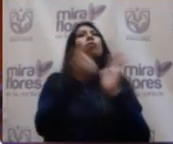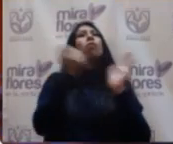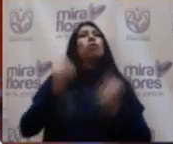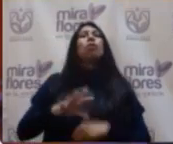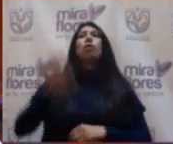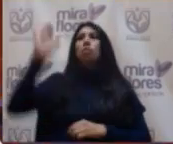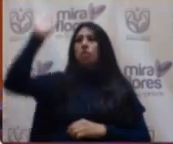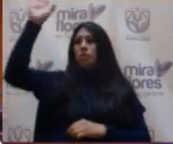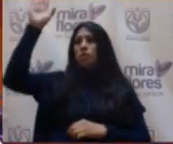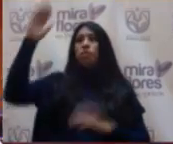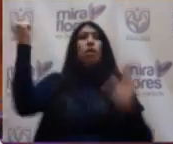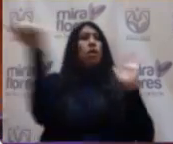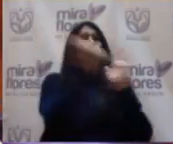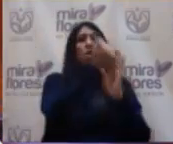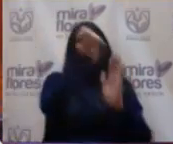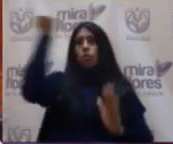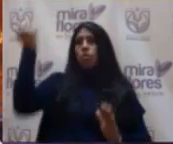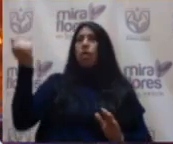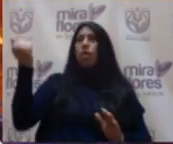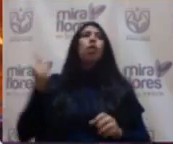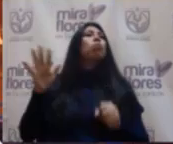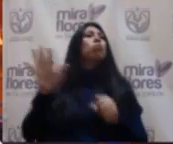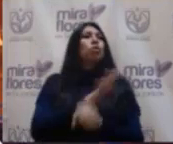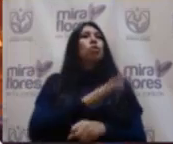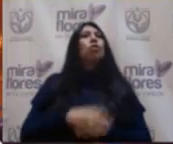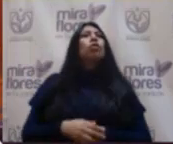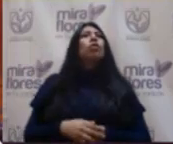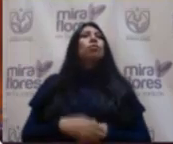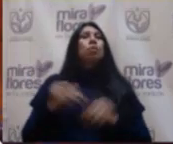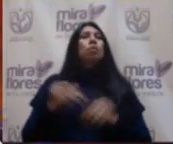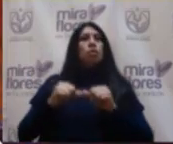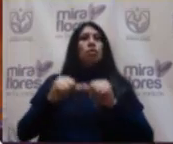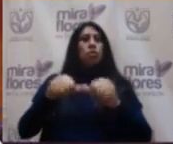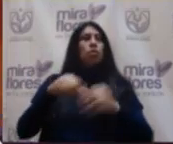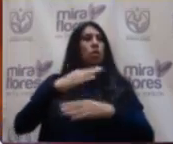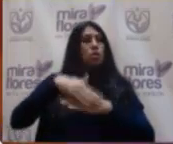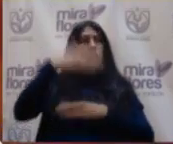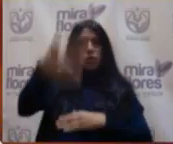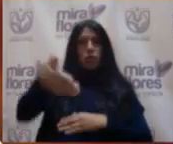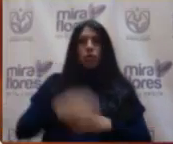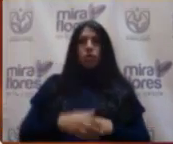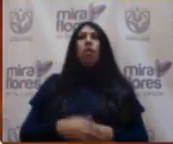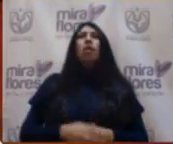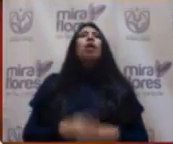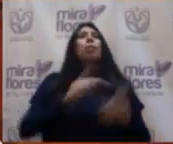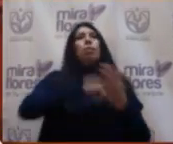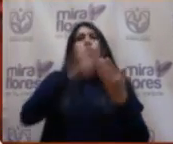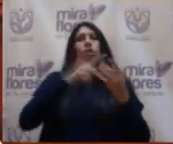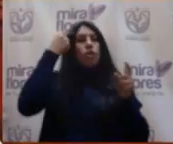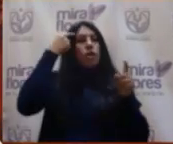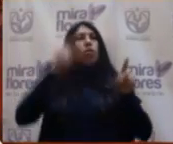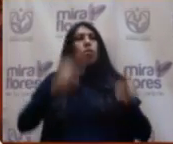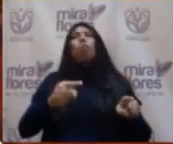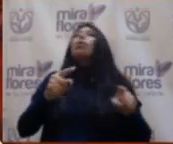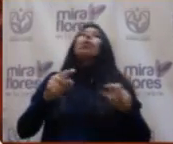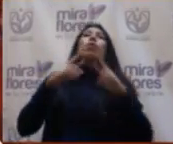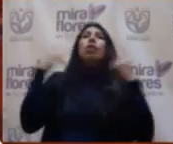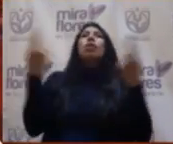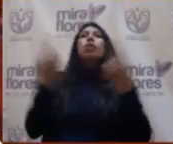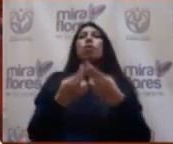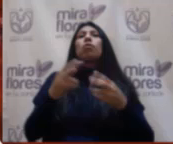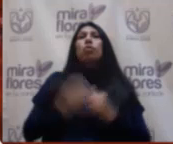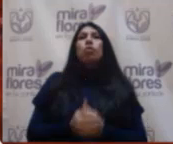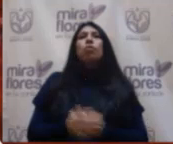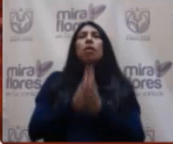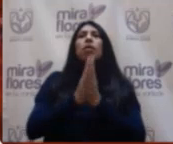conformidad, aprobado por unanimidad. Muchísimas gracias. Vamos al siguiente punto. Proyecto de acuerdo de Consejo que aprueba la licencia solicitada por el